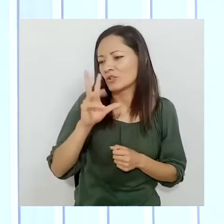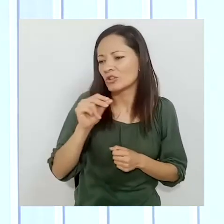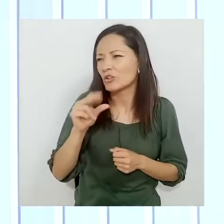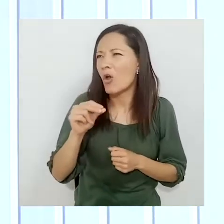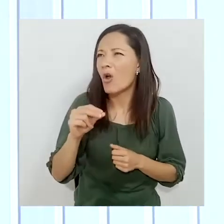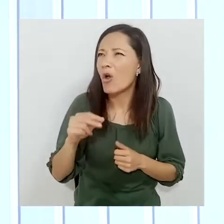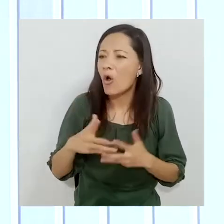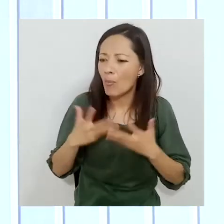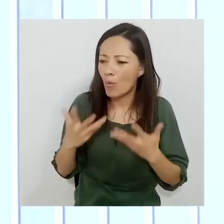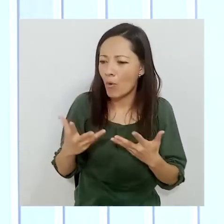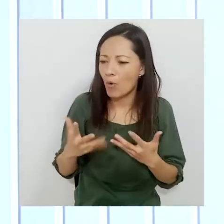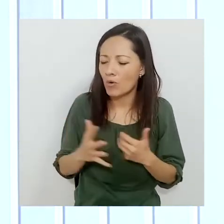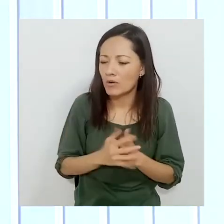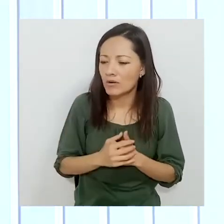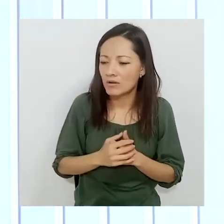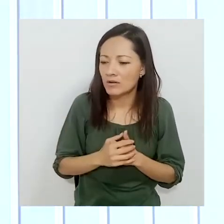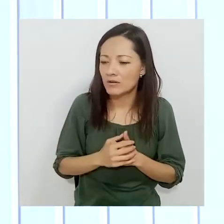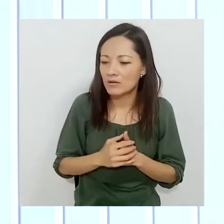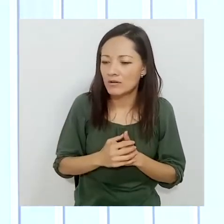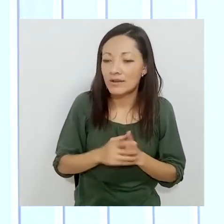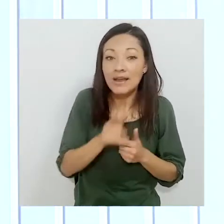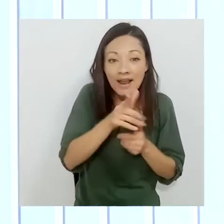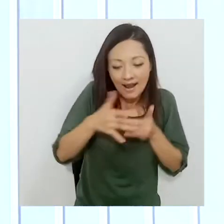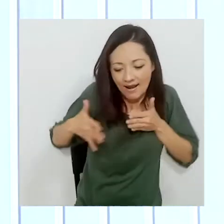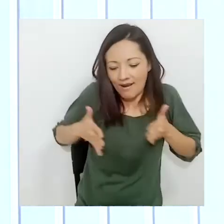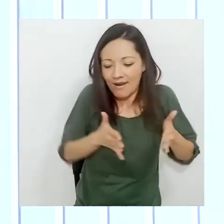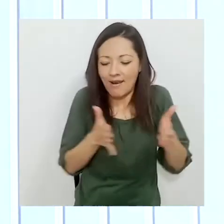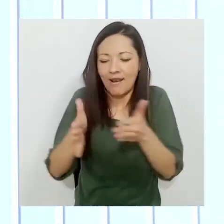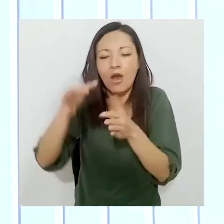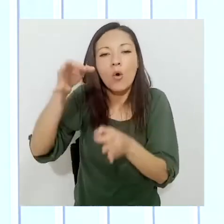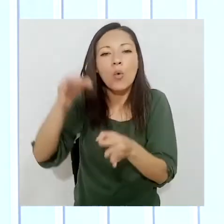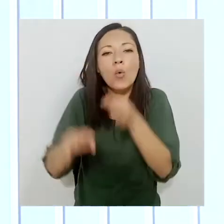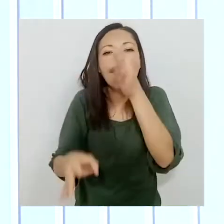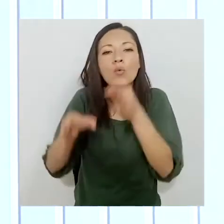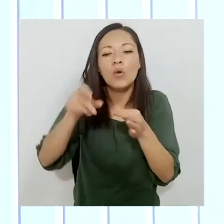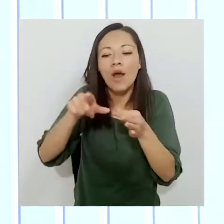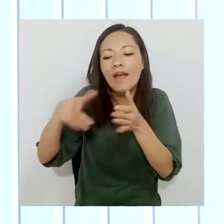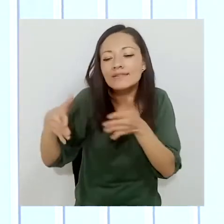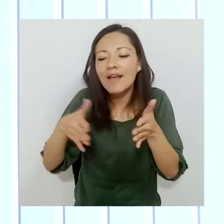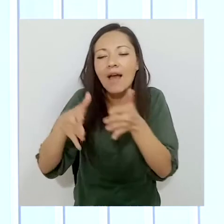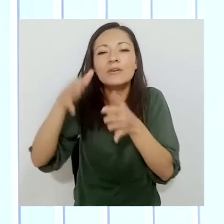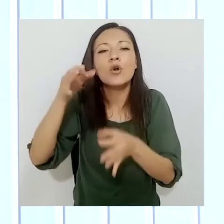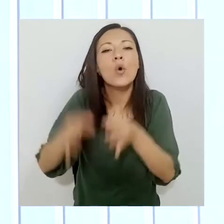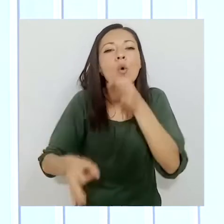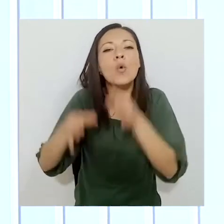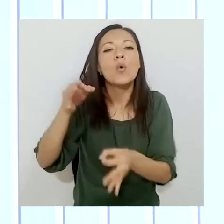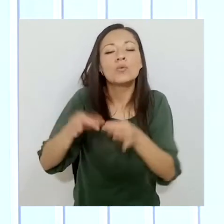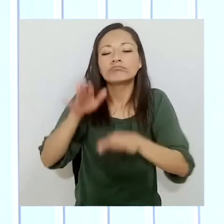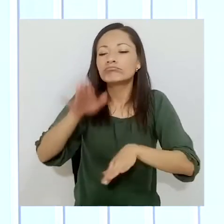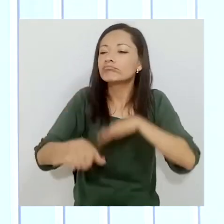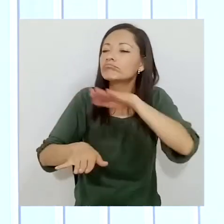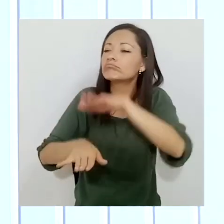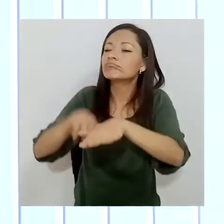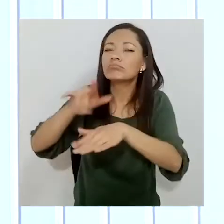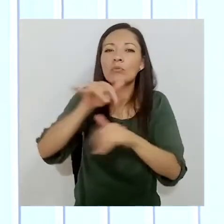va, dice, mas la senda del justo, más el camino del justo es como la